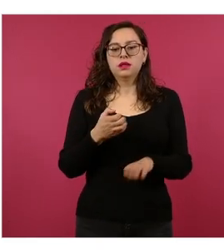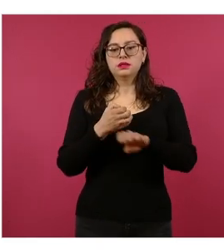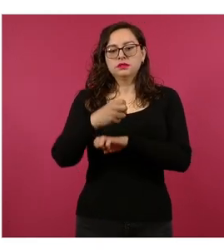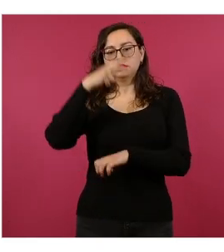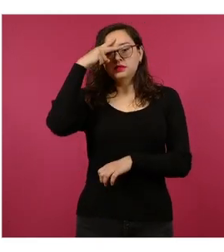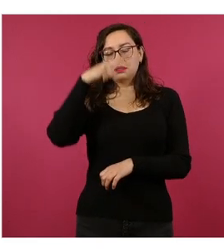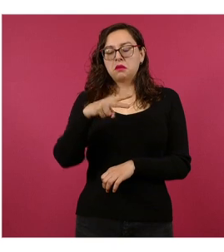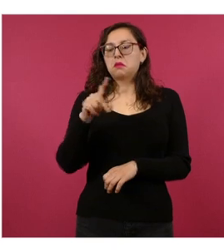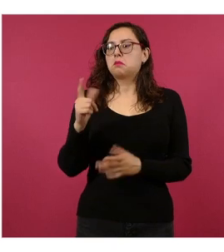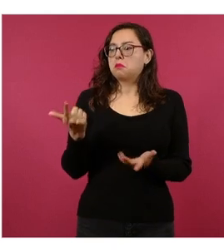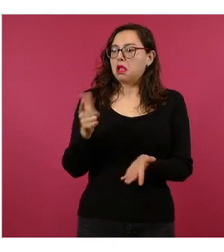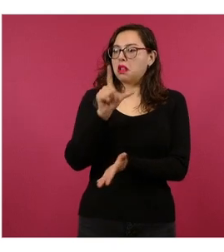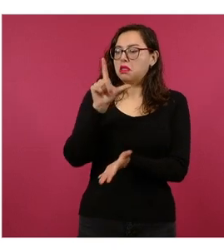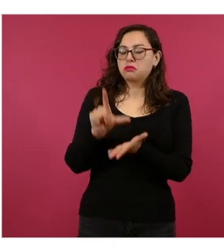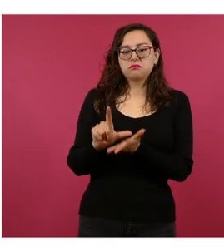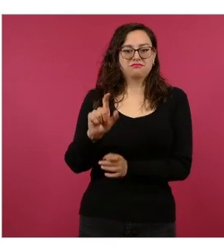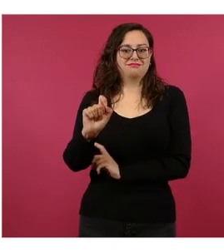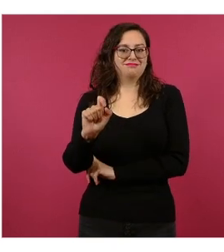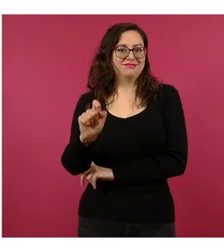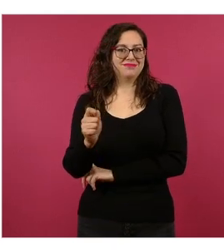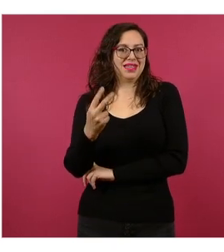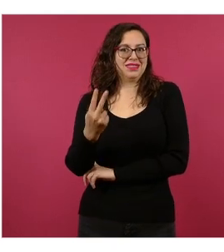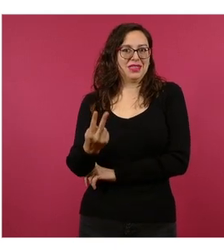pesos con 77 centavos por litro.